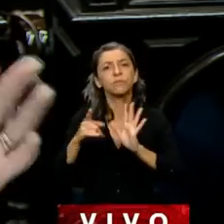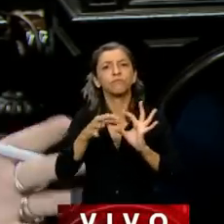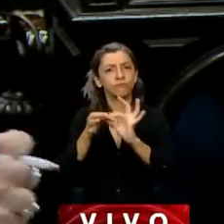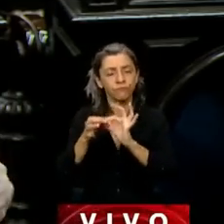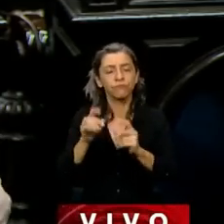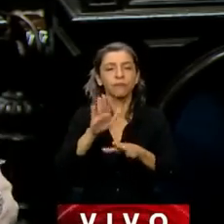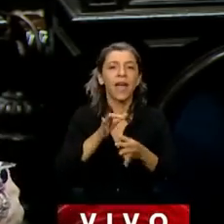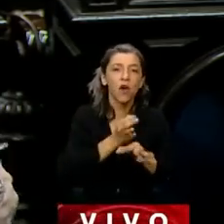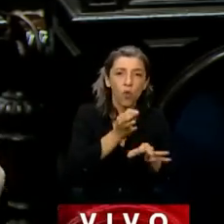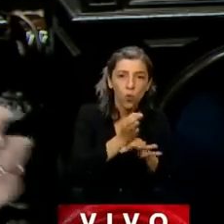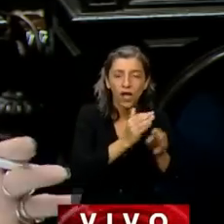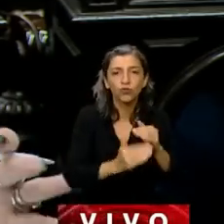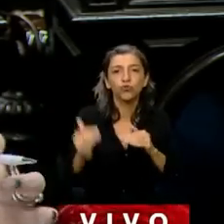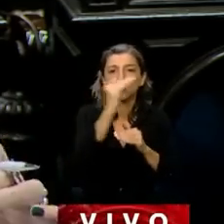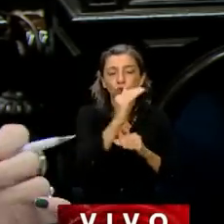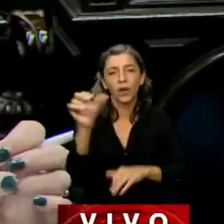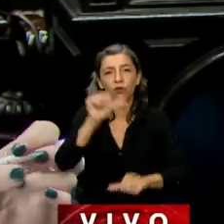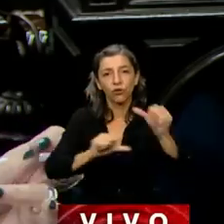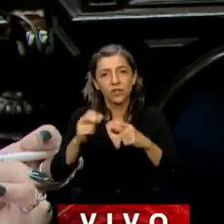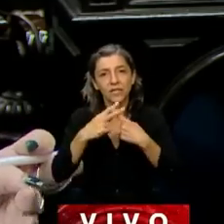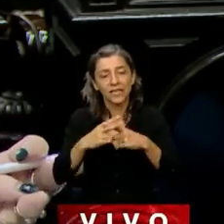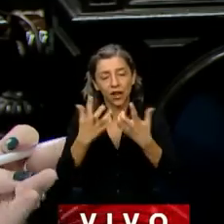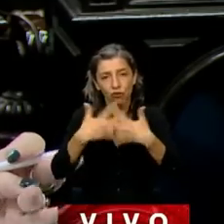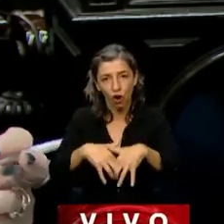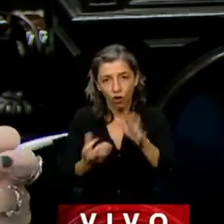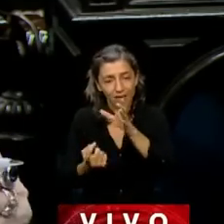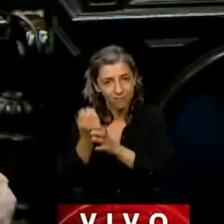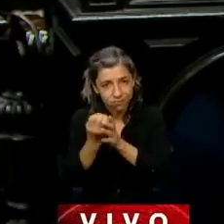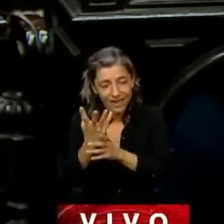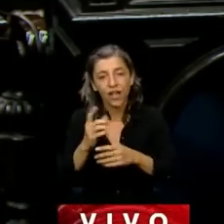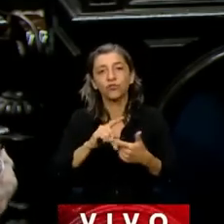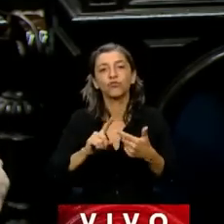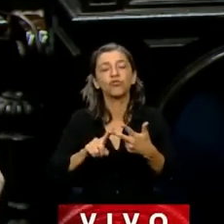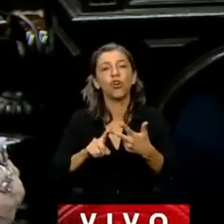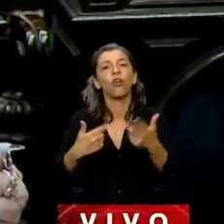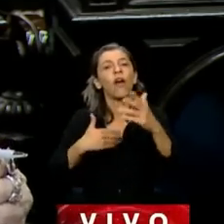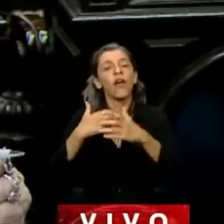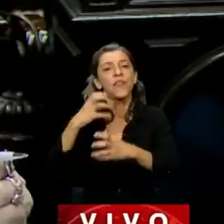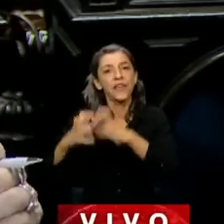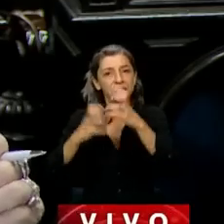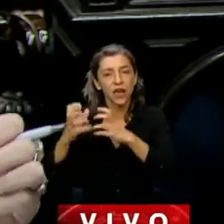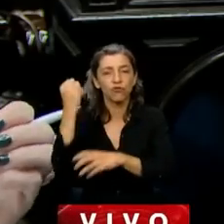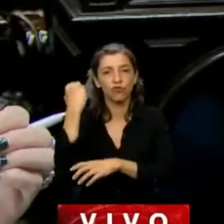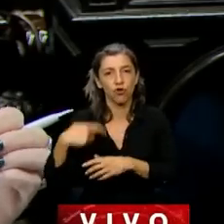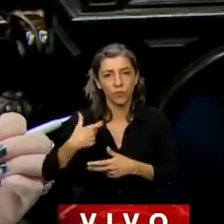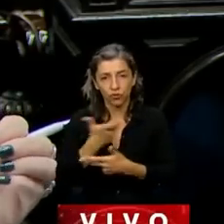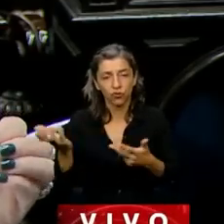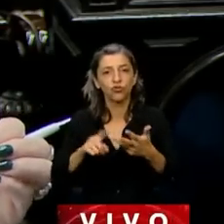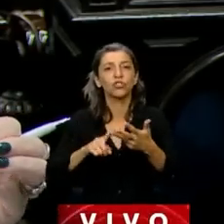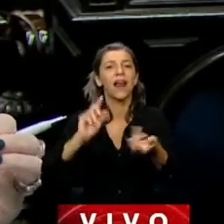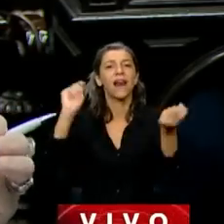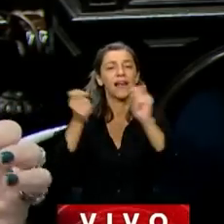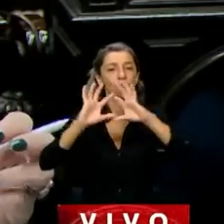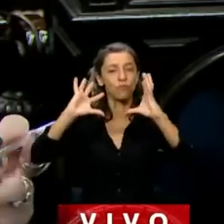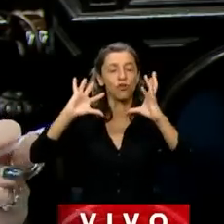la educación superior, ciencia, tecnología e innovación, desarrollo económico y social, cambio